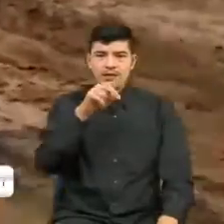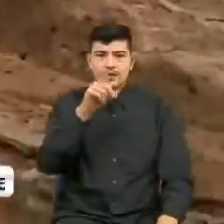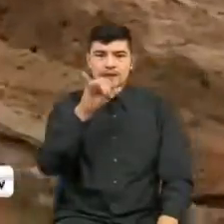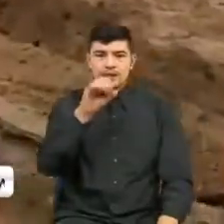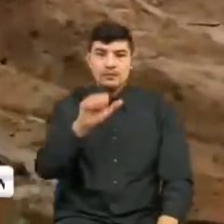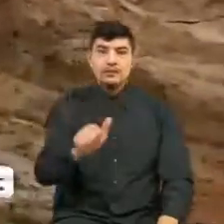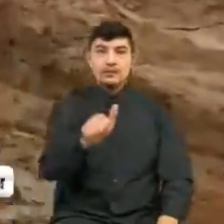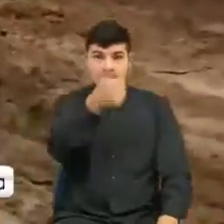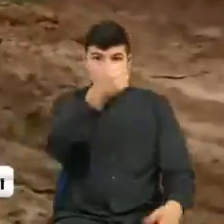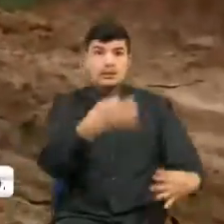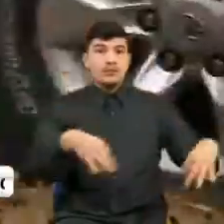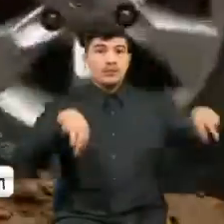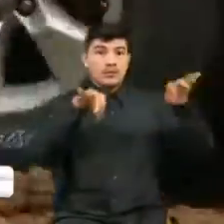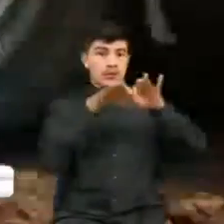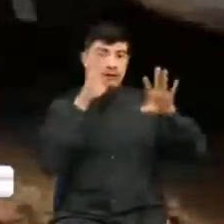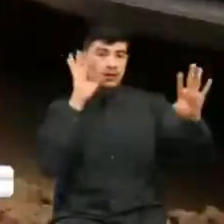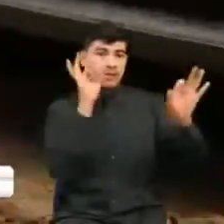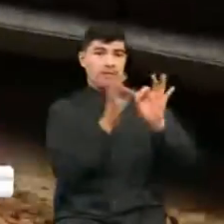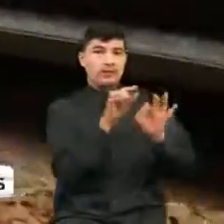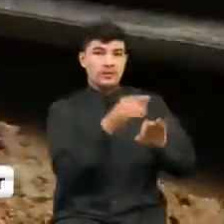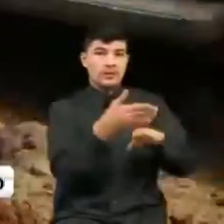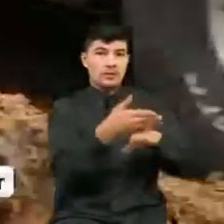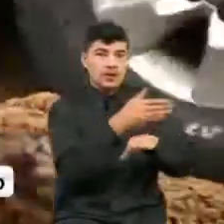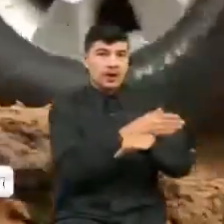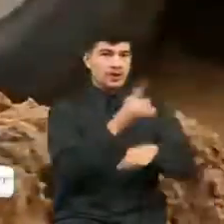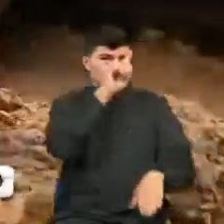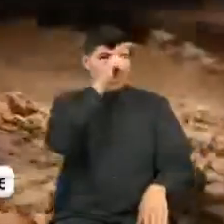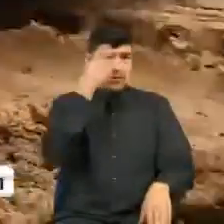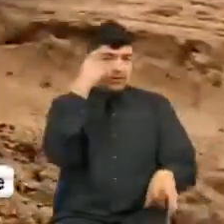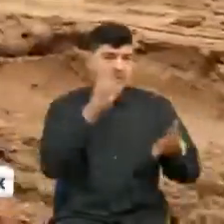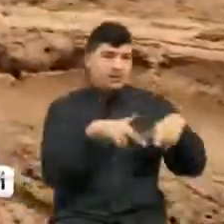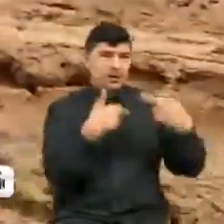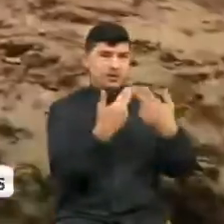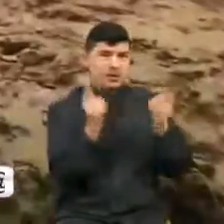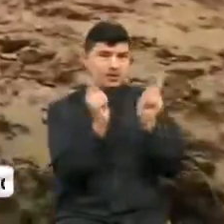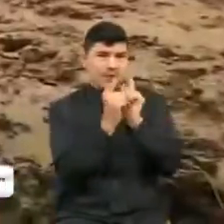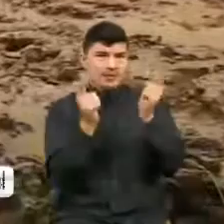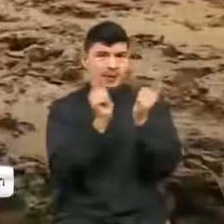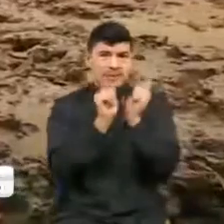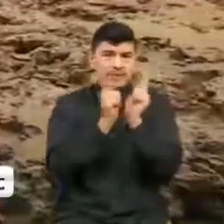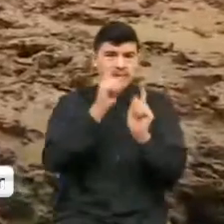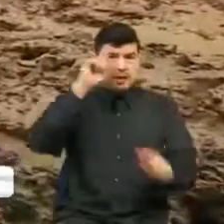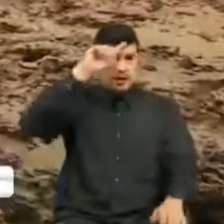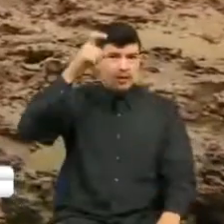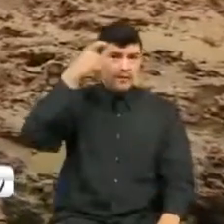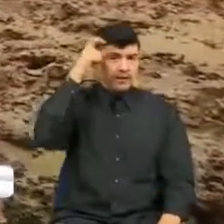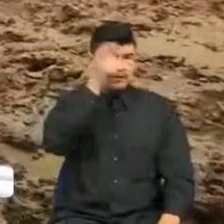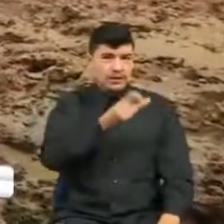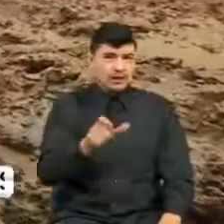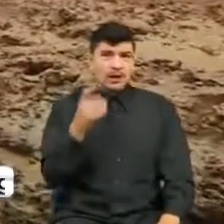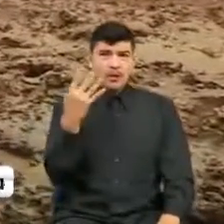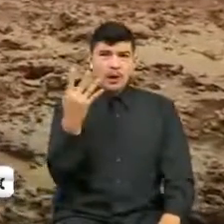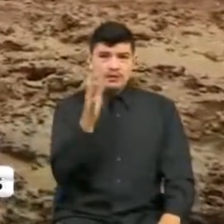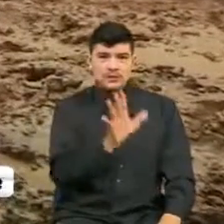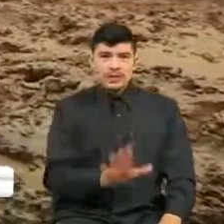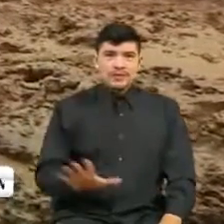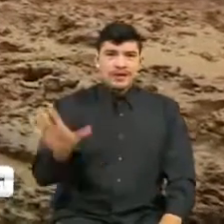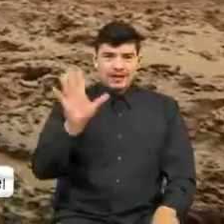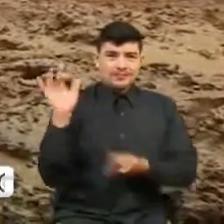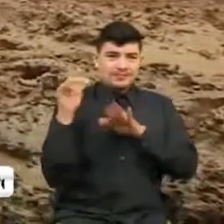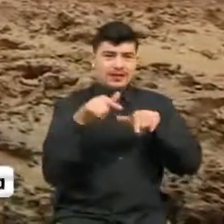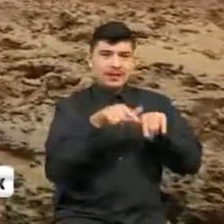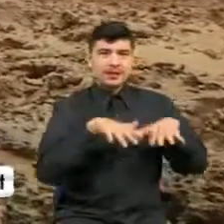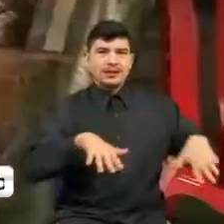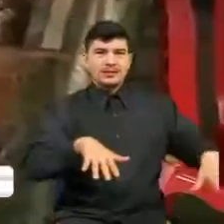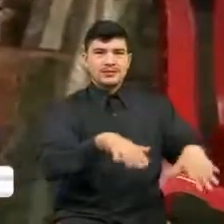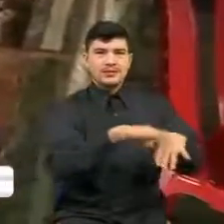que dará el gobierno nacional luego de este encuentro con los gobernadores de los cuatro departamentos en donde se encuentran estas zonas veredales.